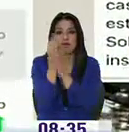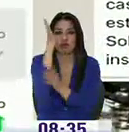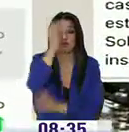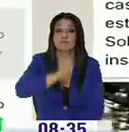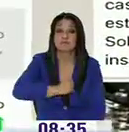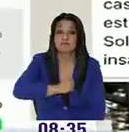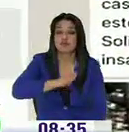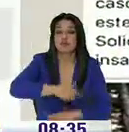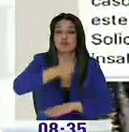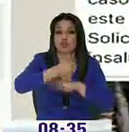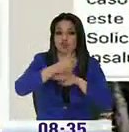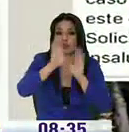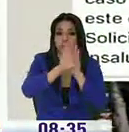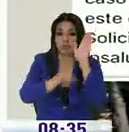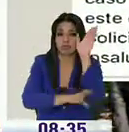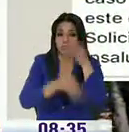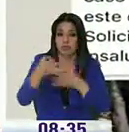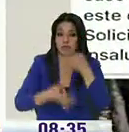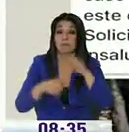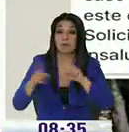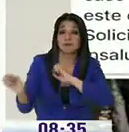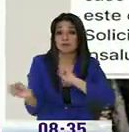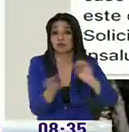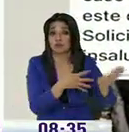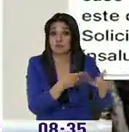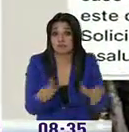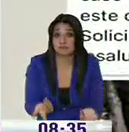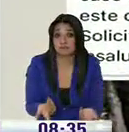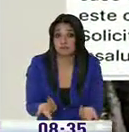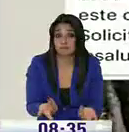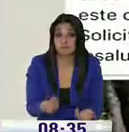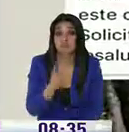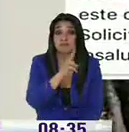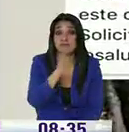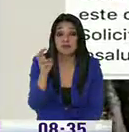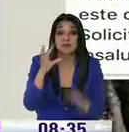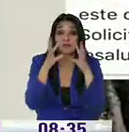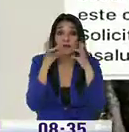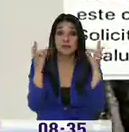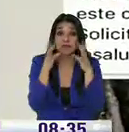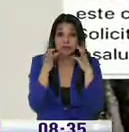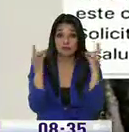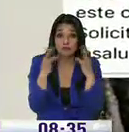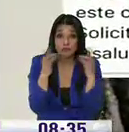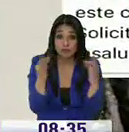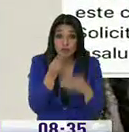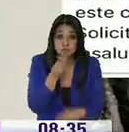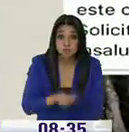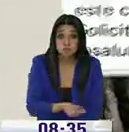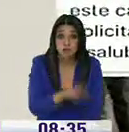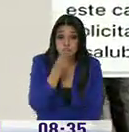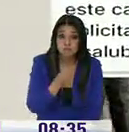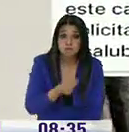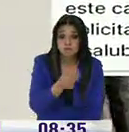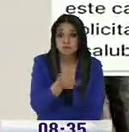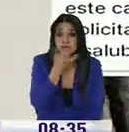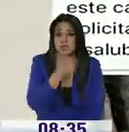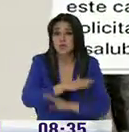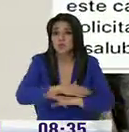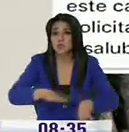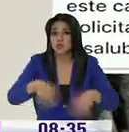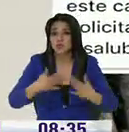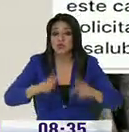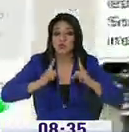Ecuador, pero ha sido abandonada. Actualmente se ha convertido en el hábitat de más de 20 gatos al que ser alimentados de forma inadecuada, se ha convertido en un